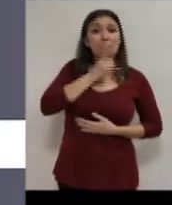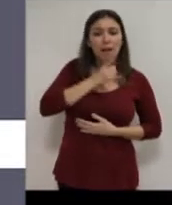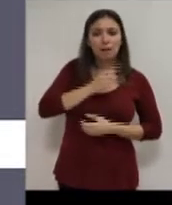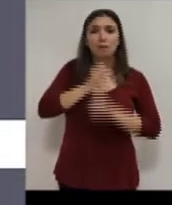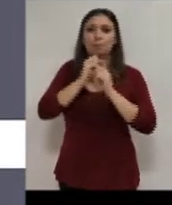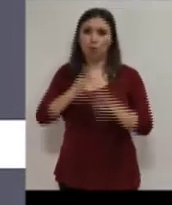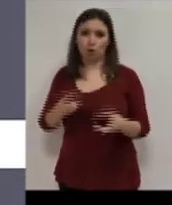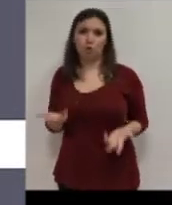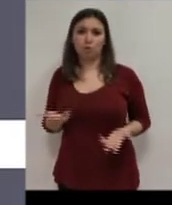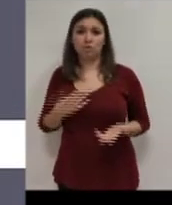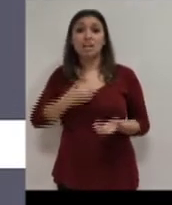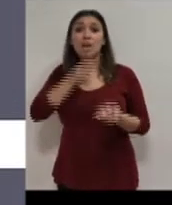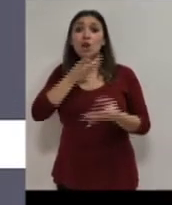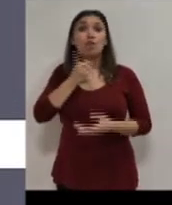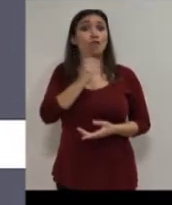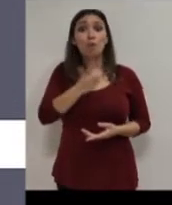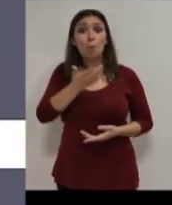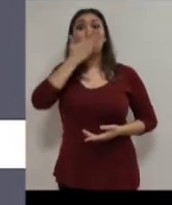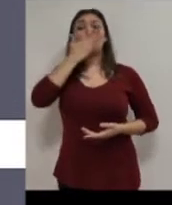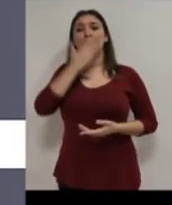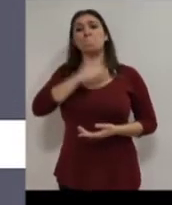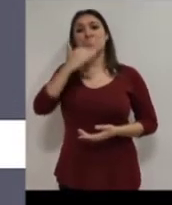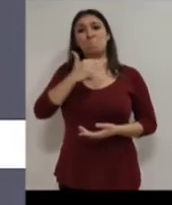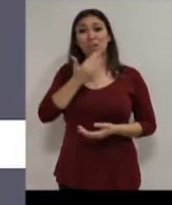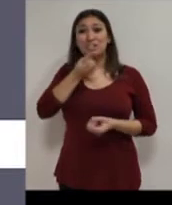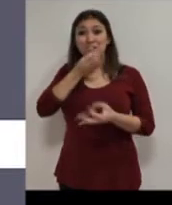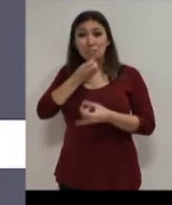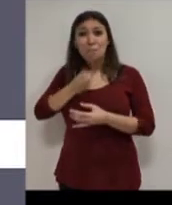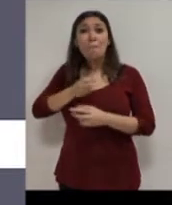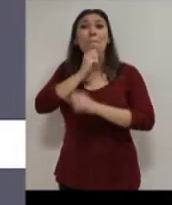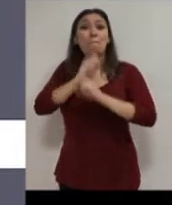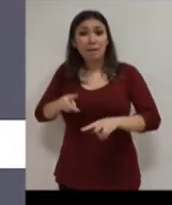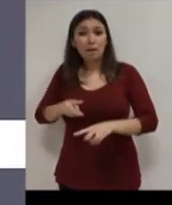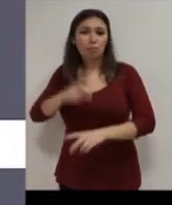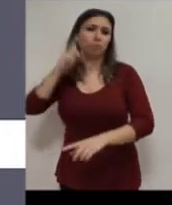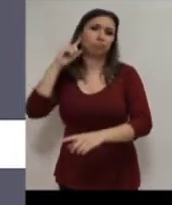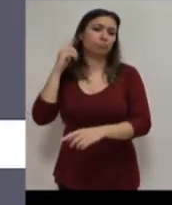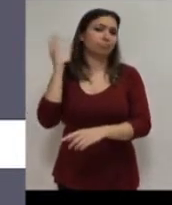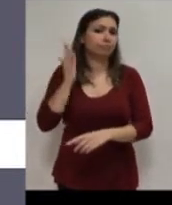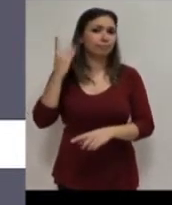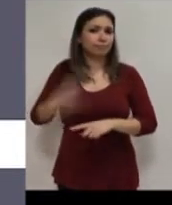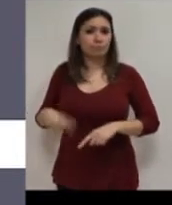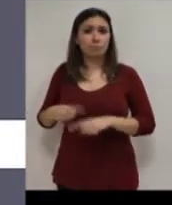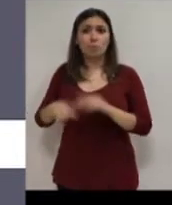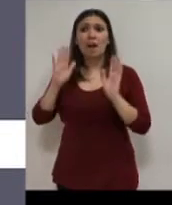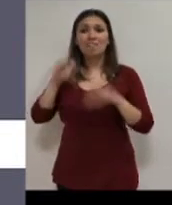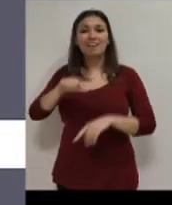que no informar. O sea, informar mal es mucho peor que no informar. Y esto a veces no es fácil cuando se habla de